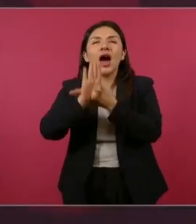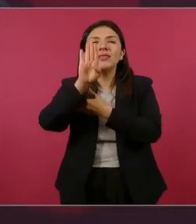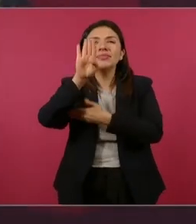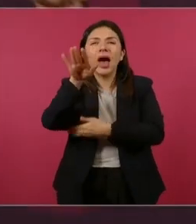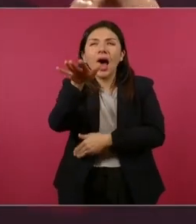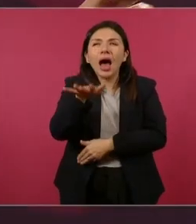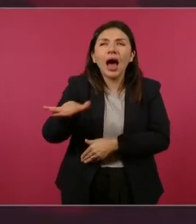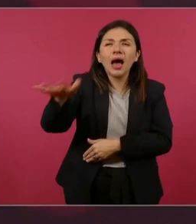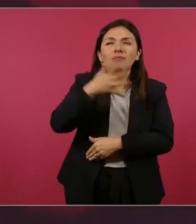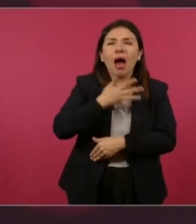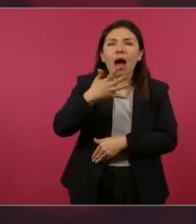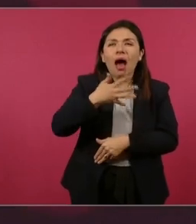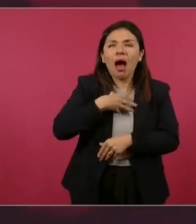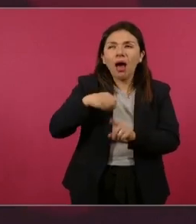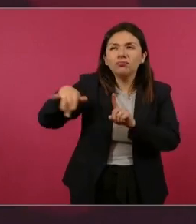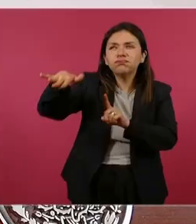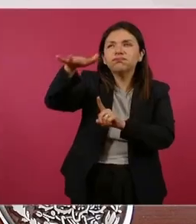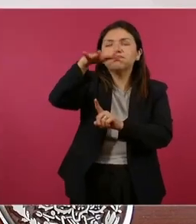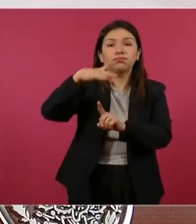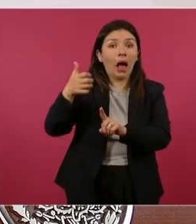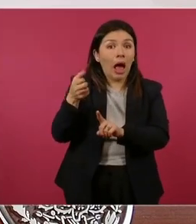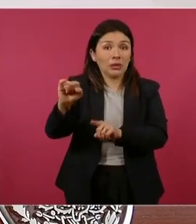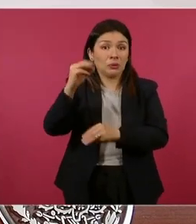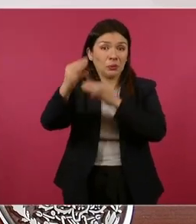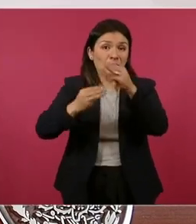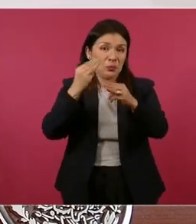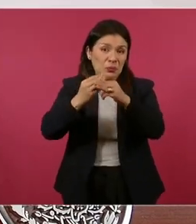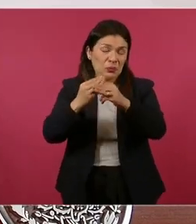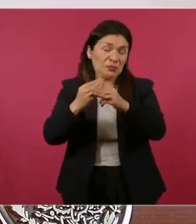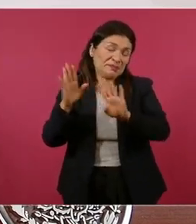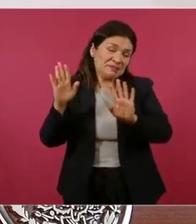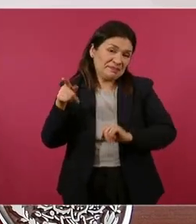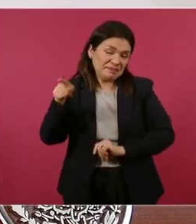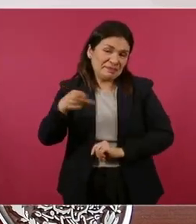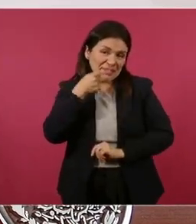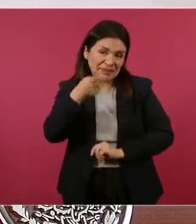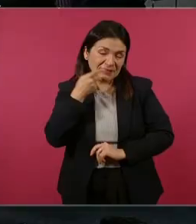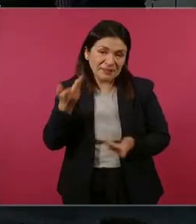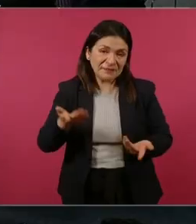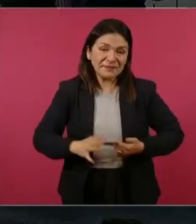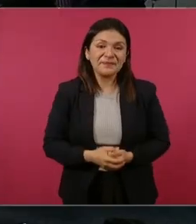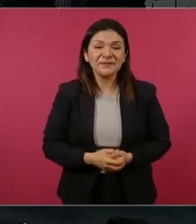Que recorre el mundo, diría el filósofo.